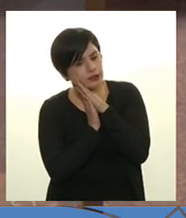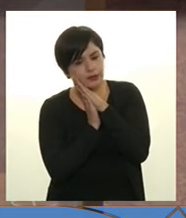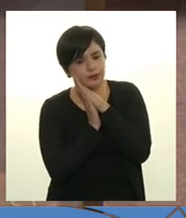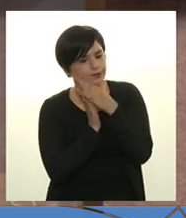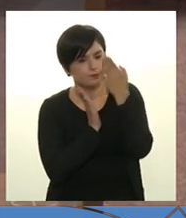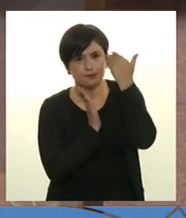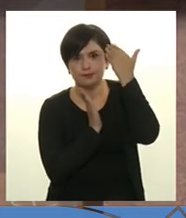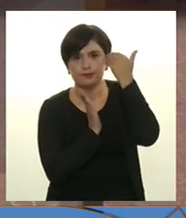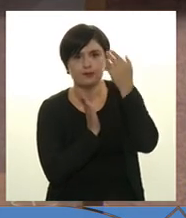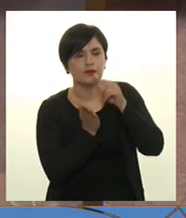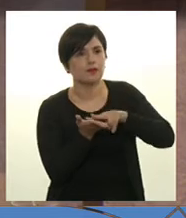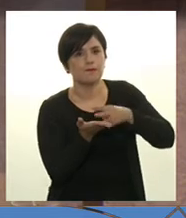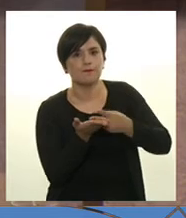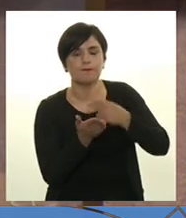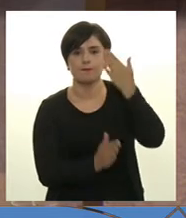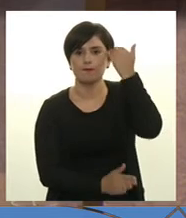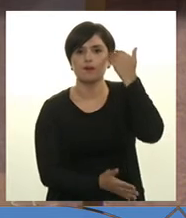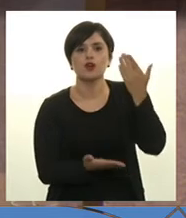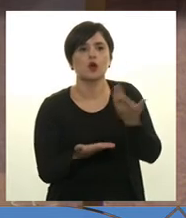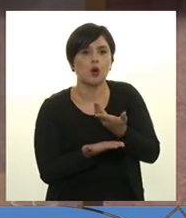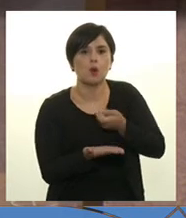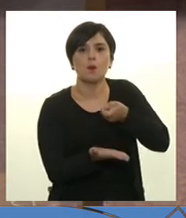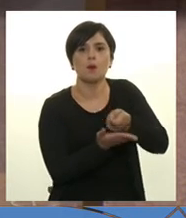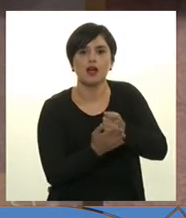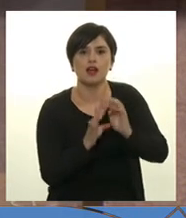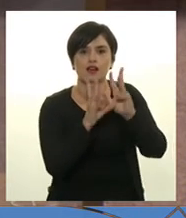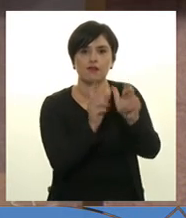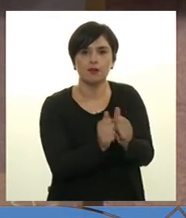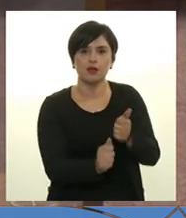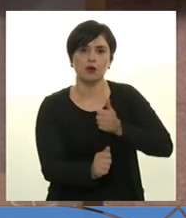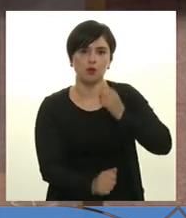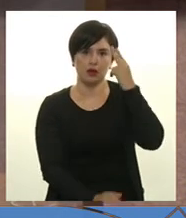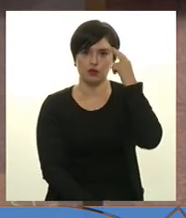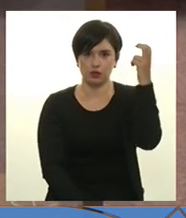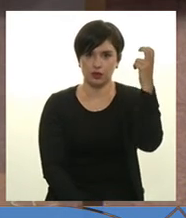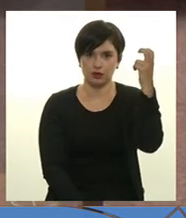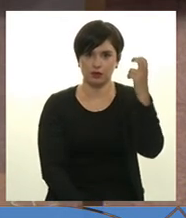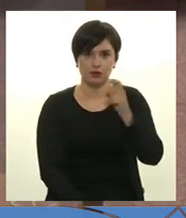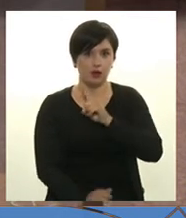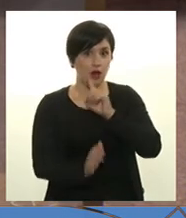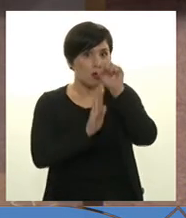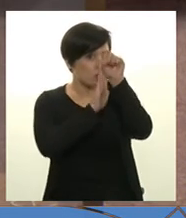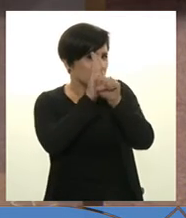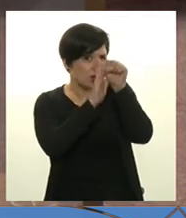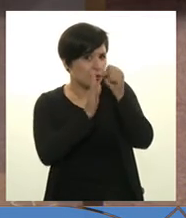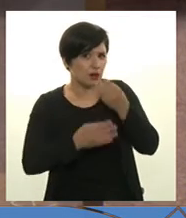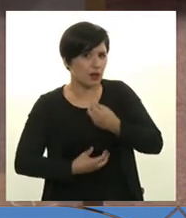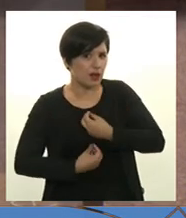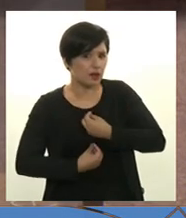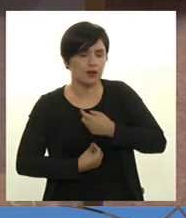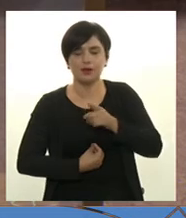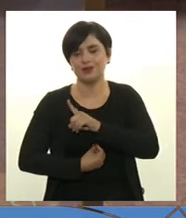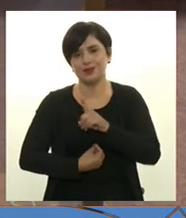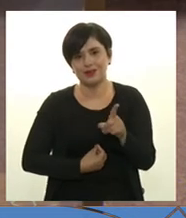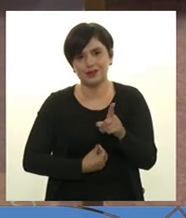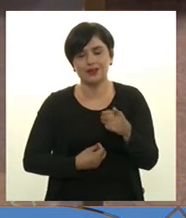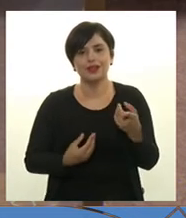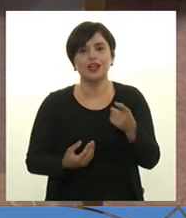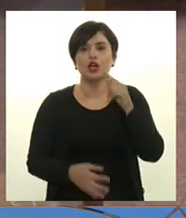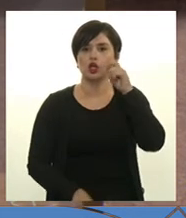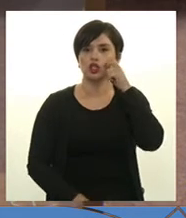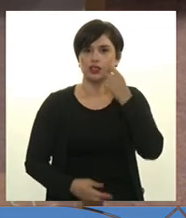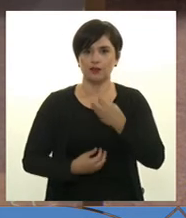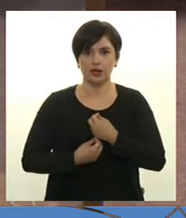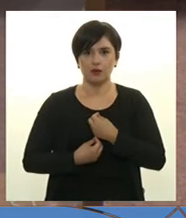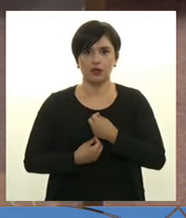sustentar a una familia o no cumplir los sueños de la vida esto no es una película del terror es lo que el miedo se va a